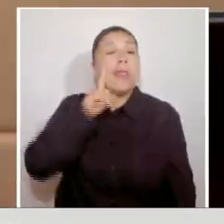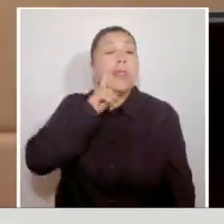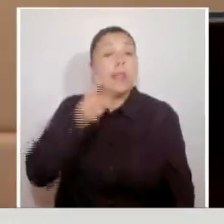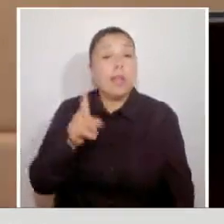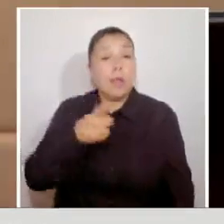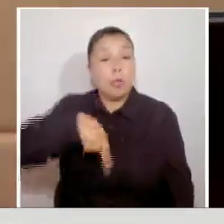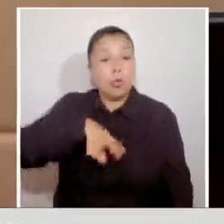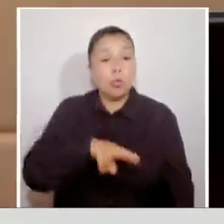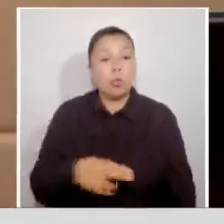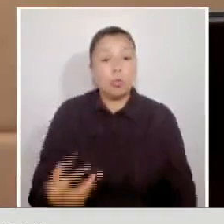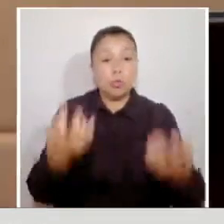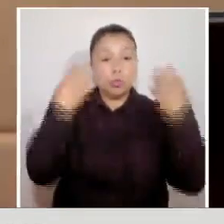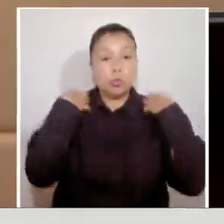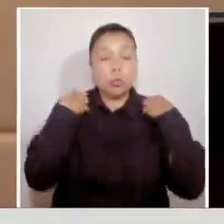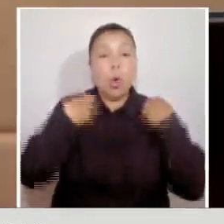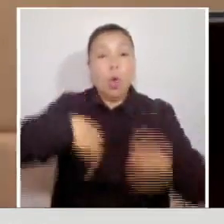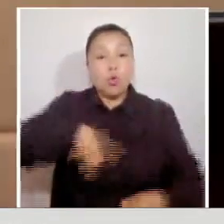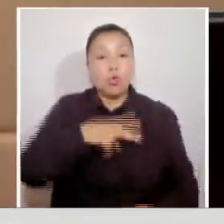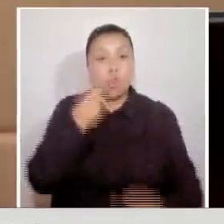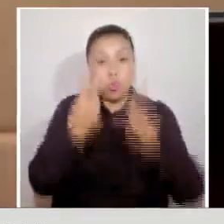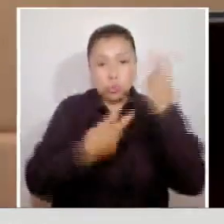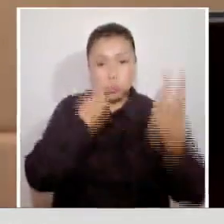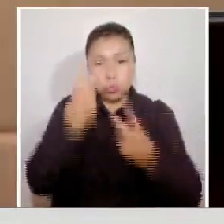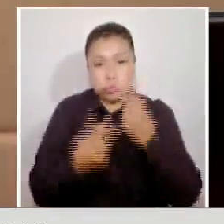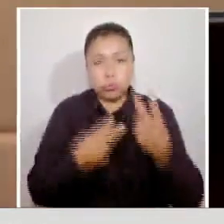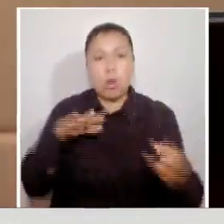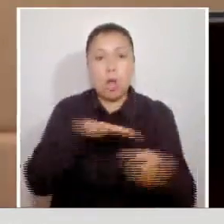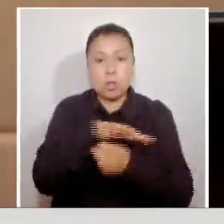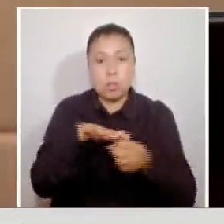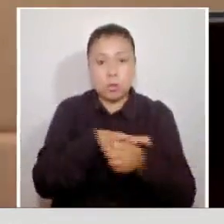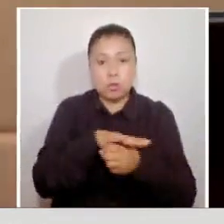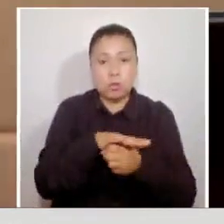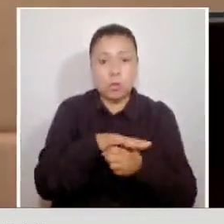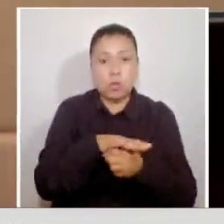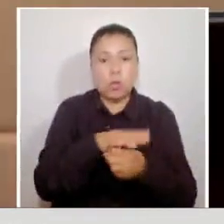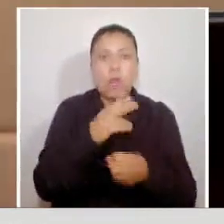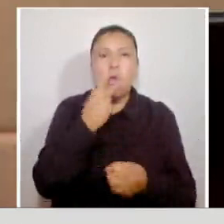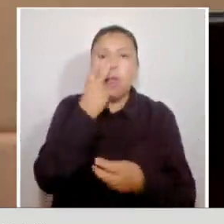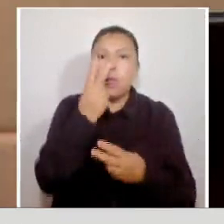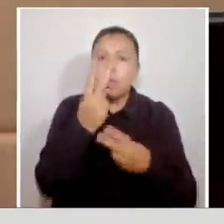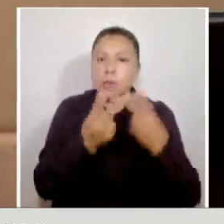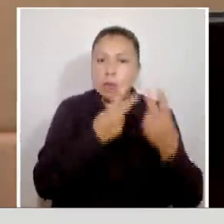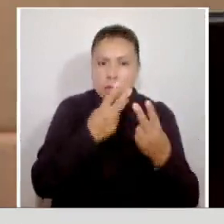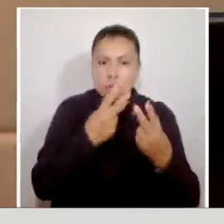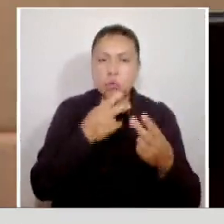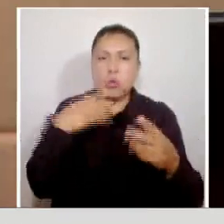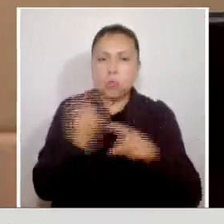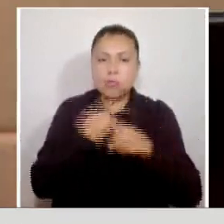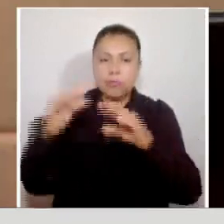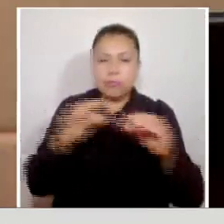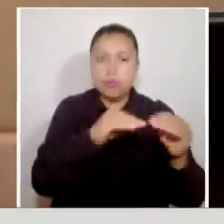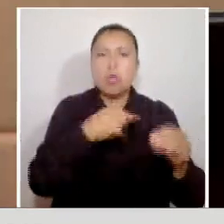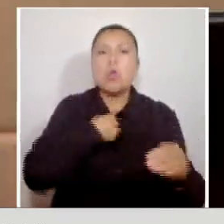cargo tenemos que visibilizar esas situaciones tenemos que ponerlas sobre la mesa y yo los invito a que podamos